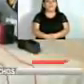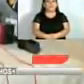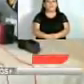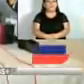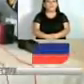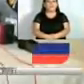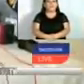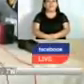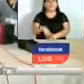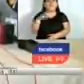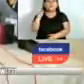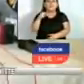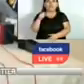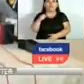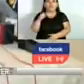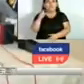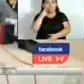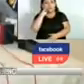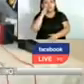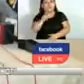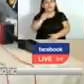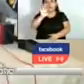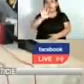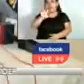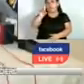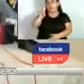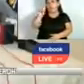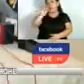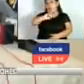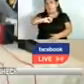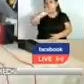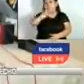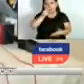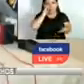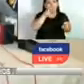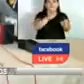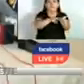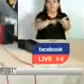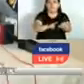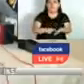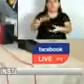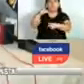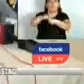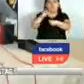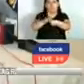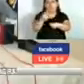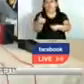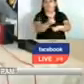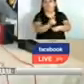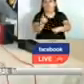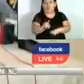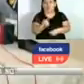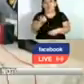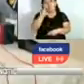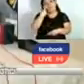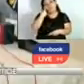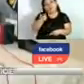participación de 51% de registro electoral. También se desarrolló